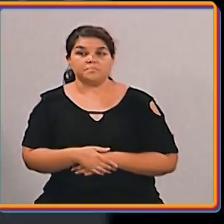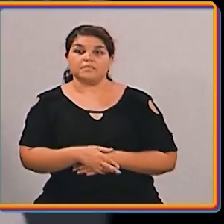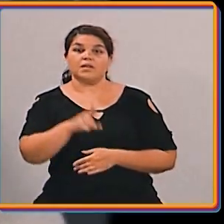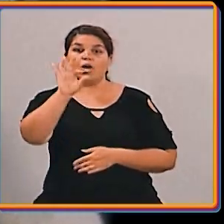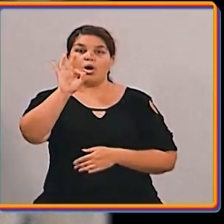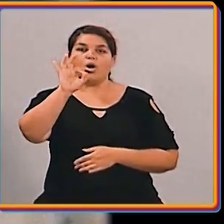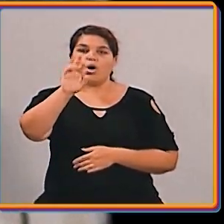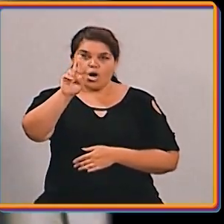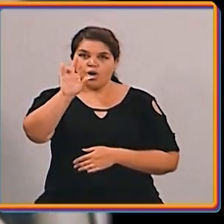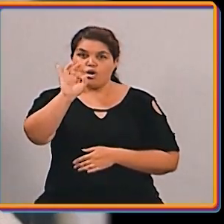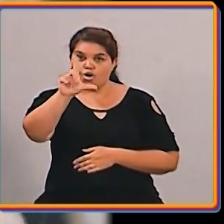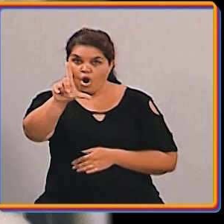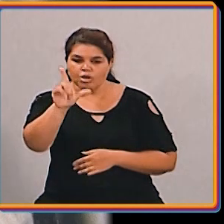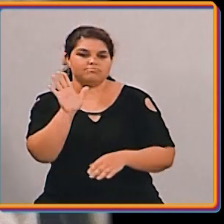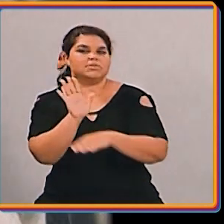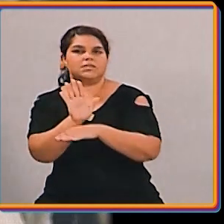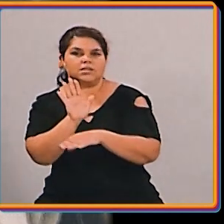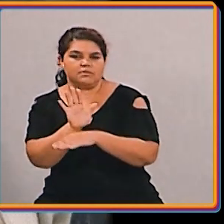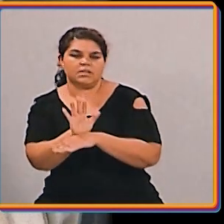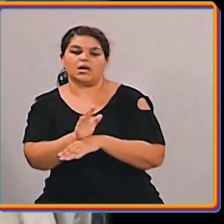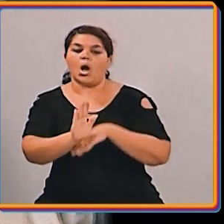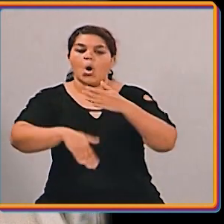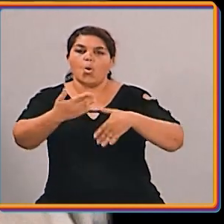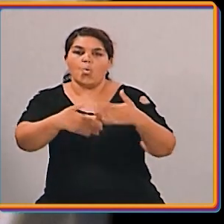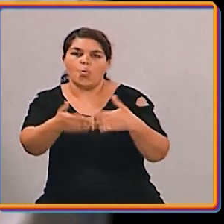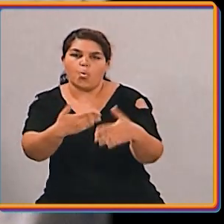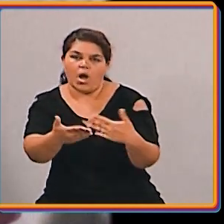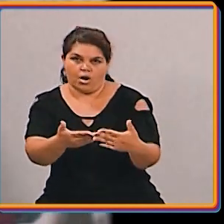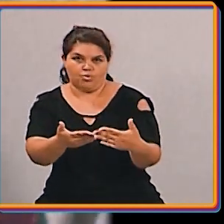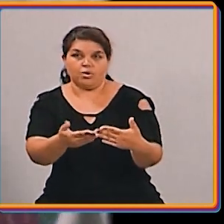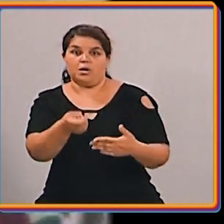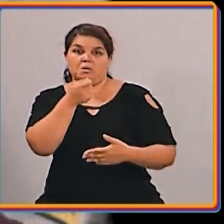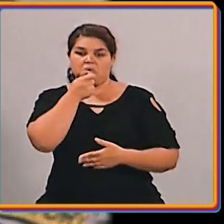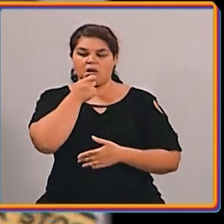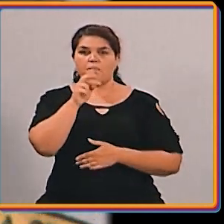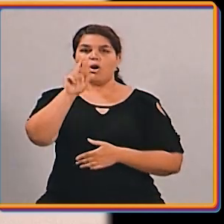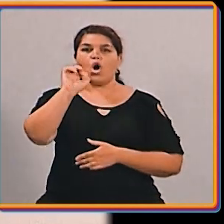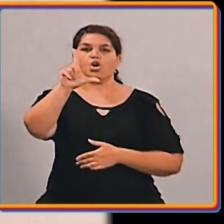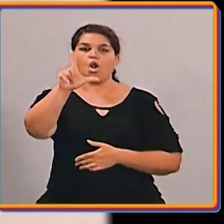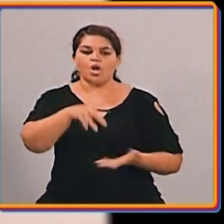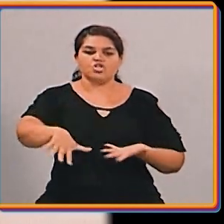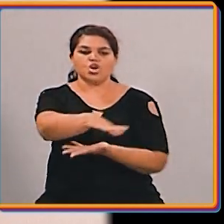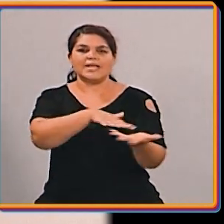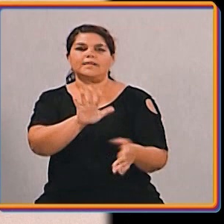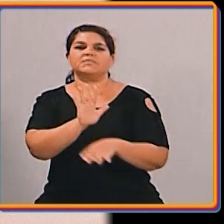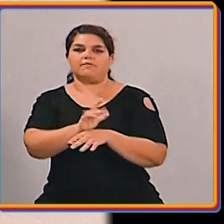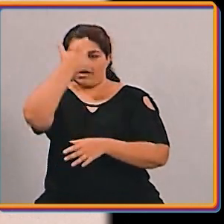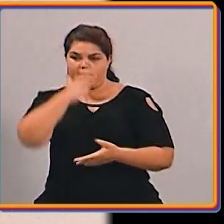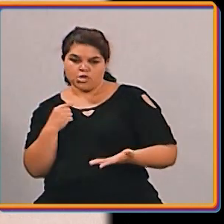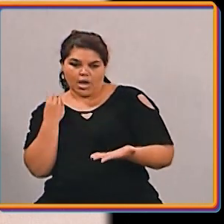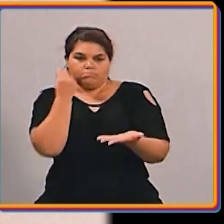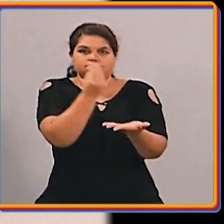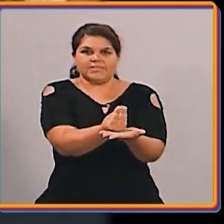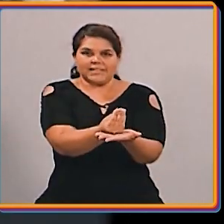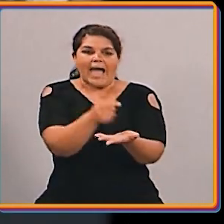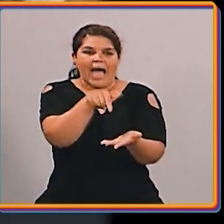rol siempre remite a un papel que se juega en una determinada escena. Entonces, si uno dice rol social, hay que pensar que es el